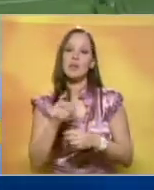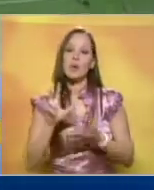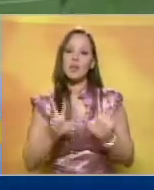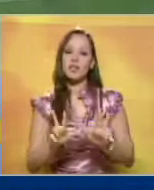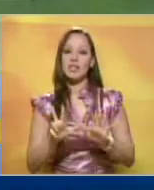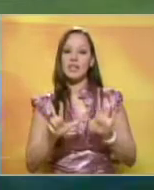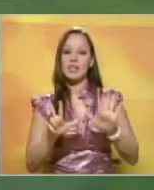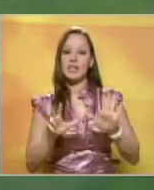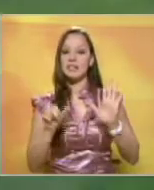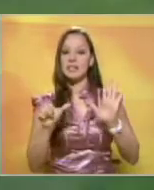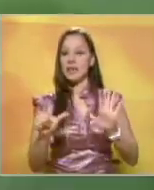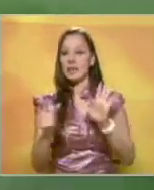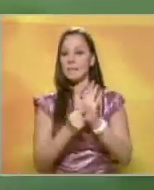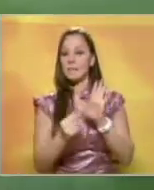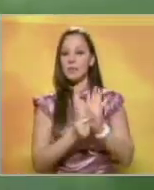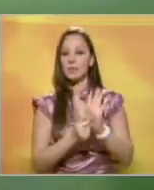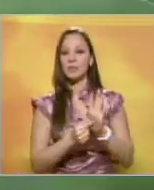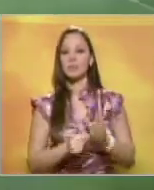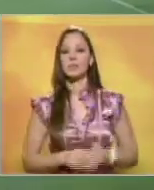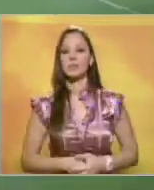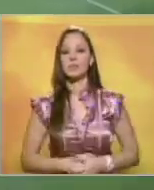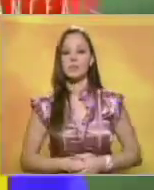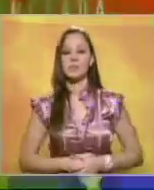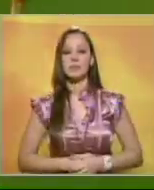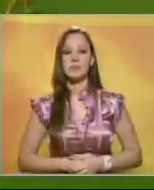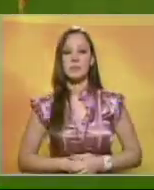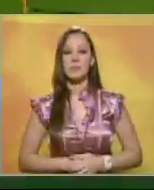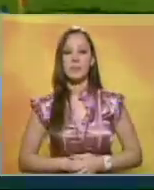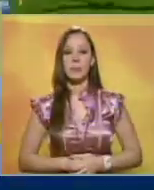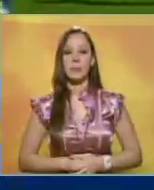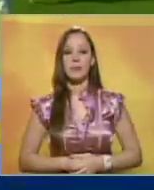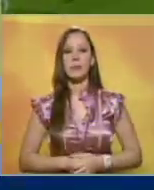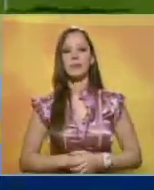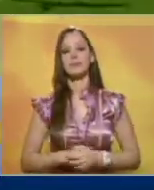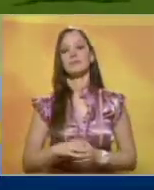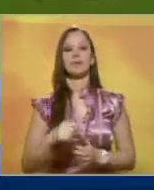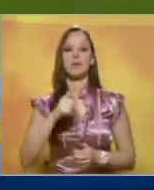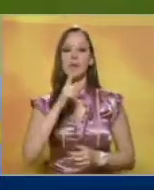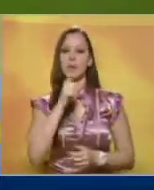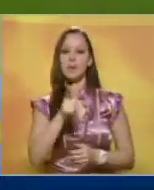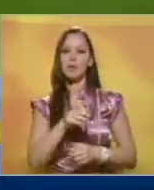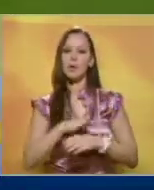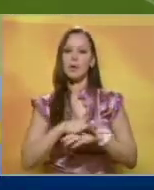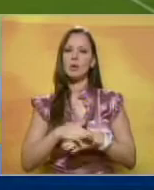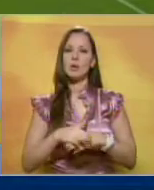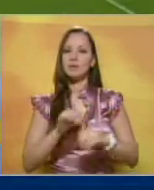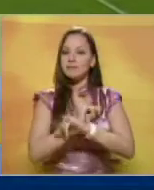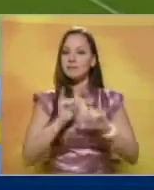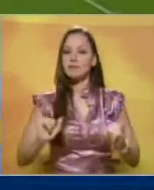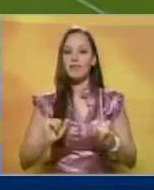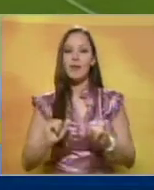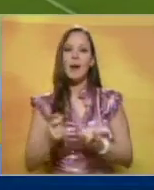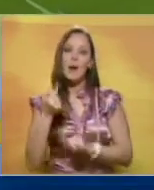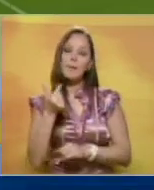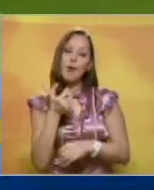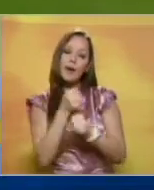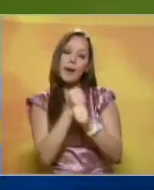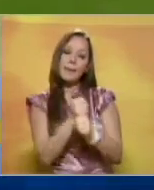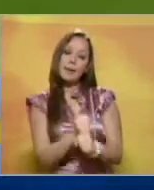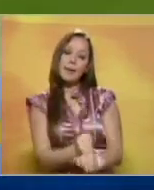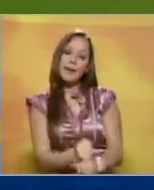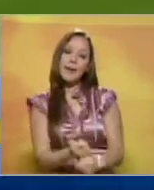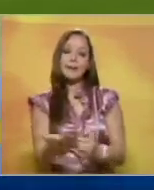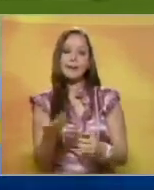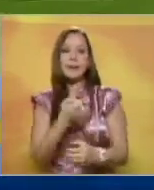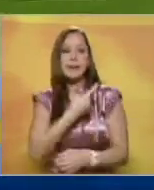que el equipo que dirige Diego El Cholo Simeone. En Balaídos, el Celta de Vigo puso fin a las pocas esperanzas de título que